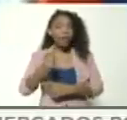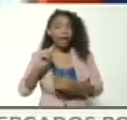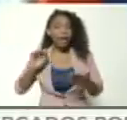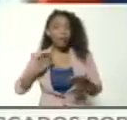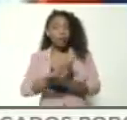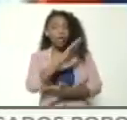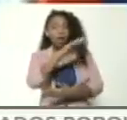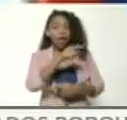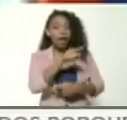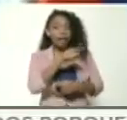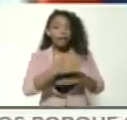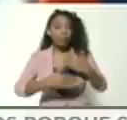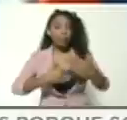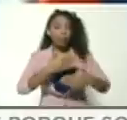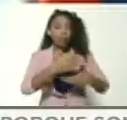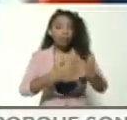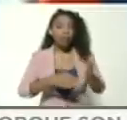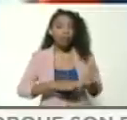procedimiento.